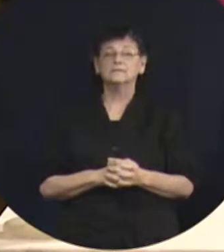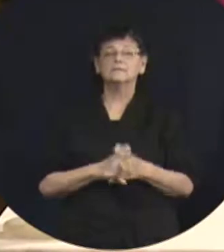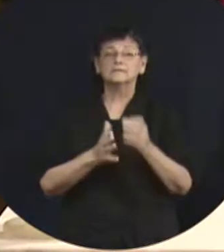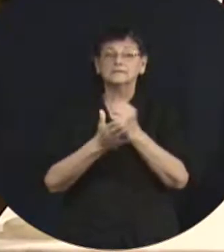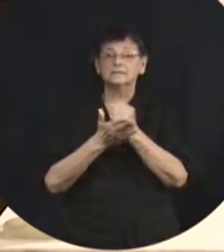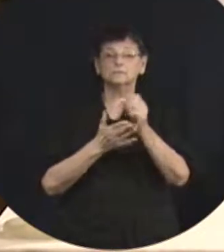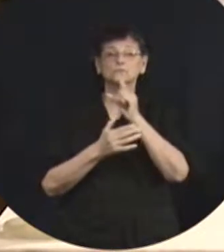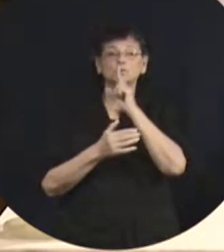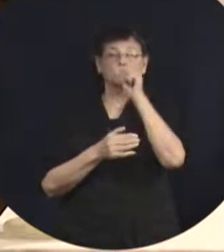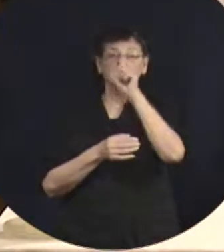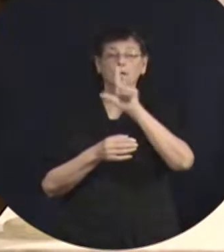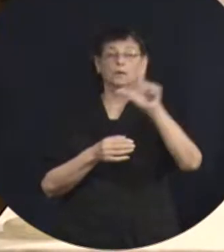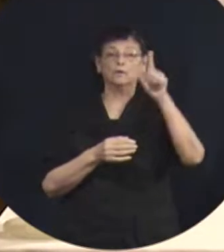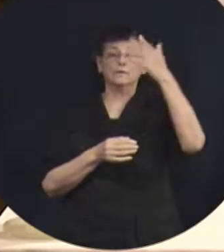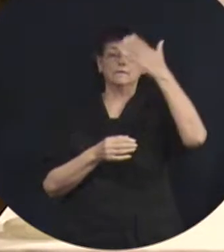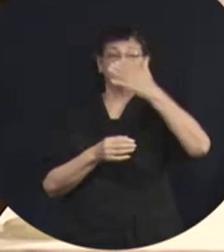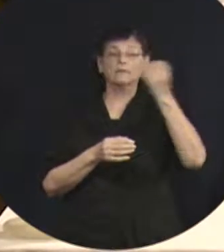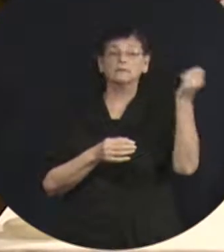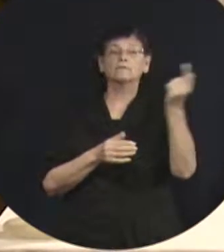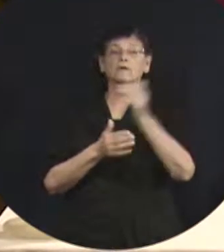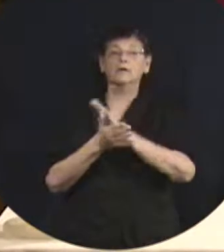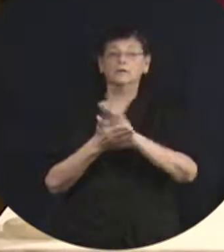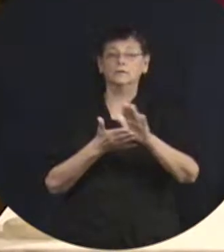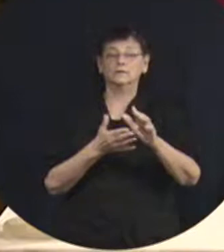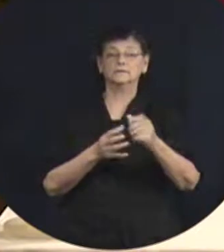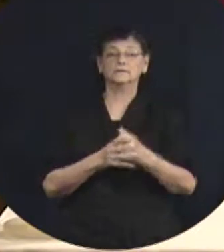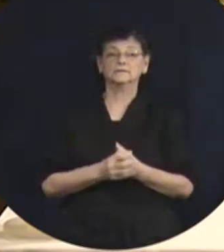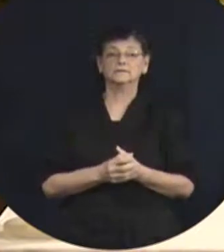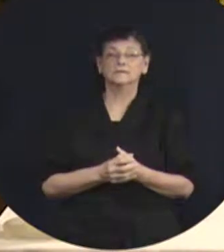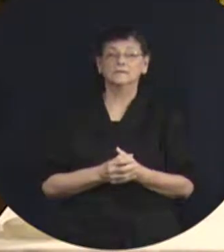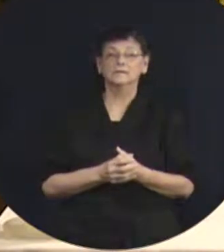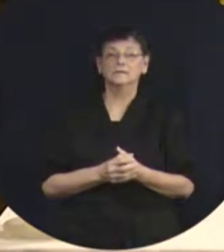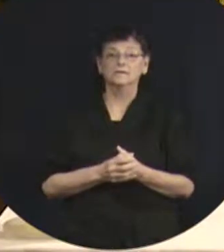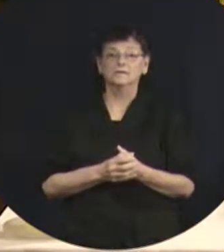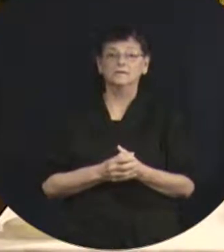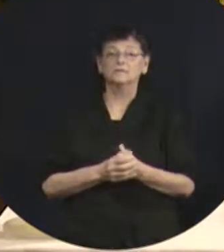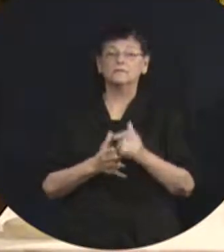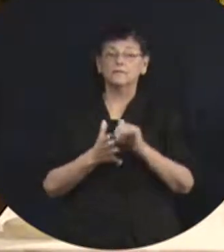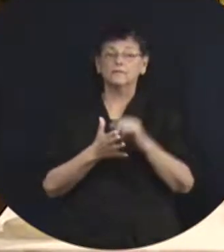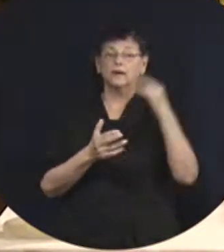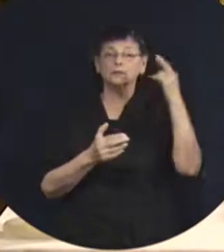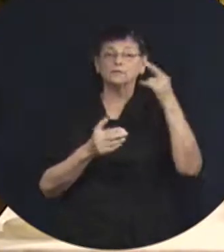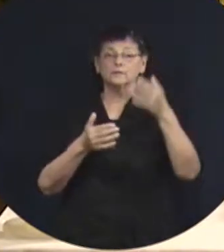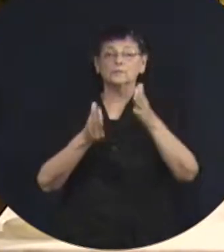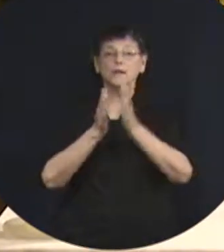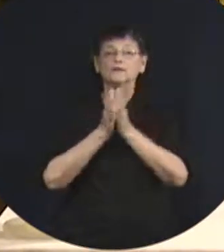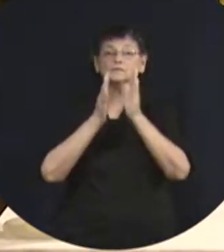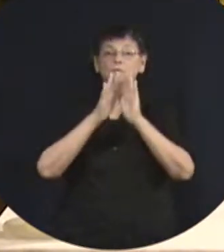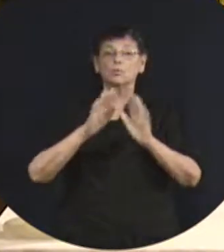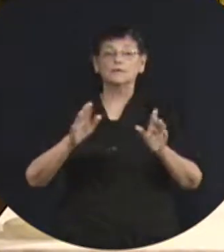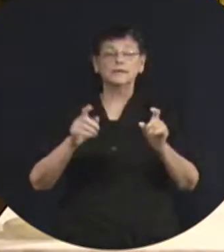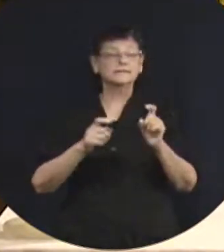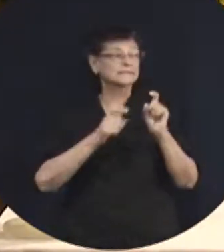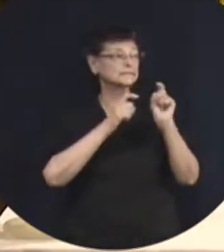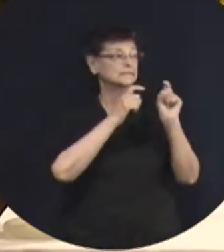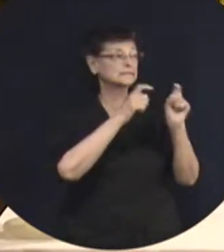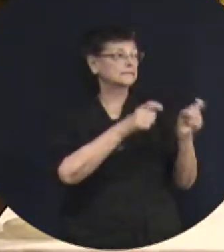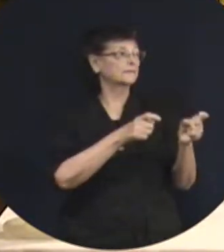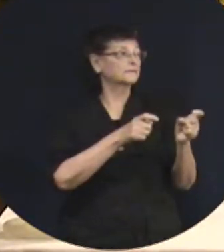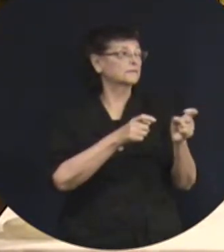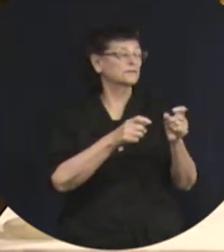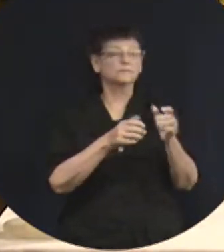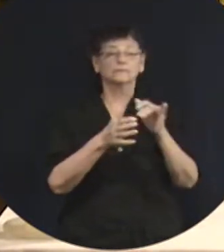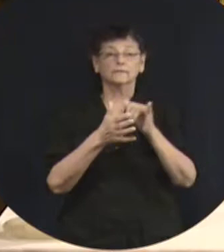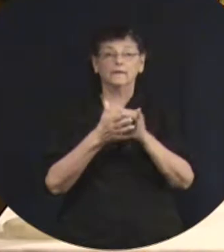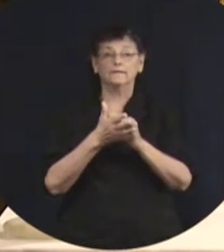Santo eres en verdad, Señor, fuente de toda santidad. Por eso te pedimos que santifiques estos dones con